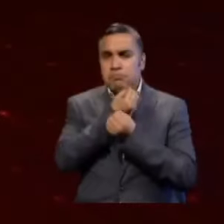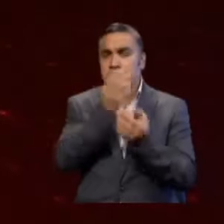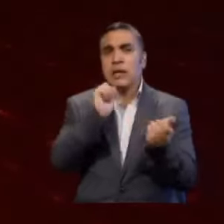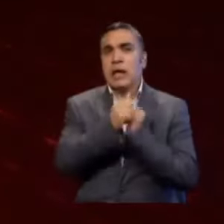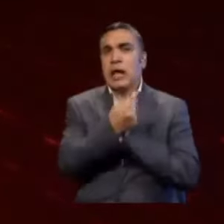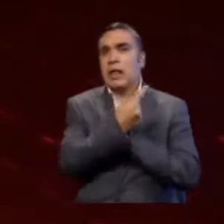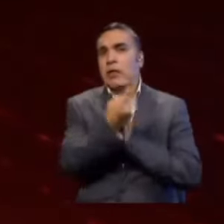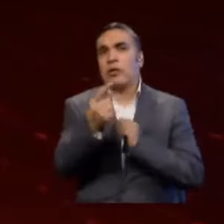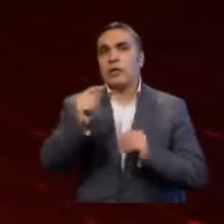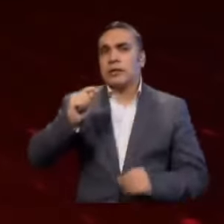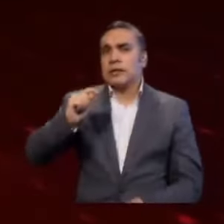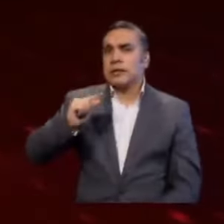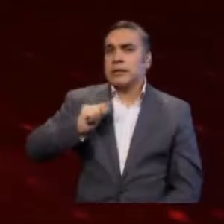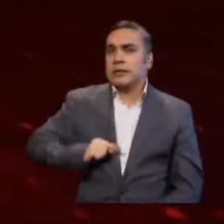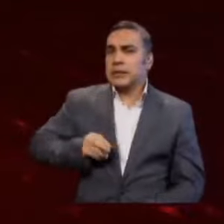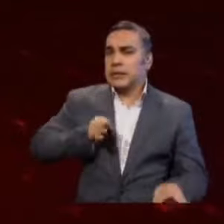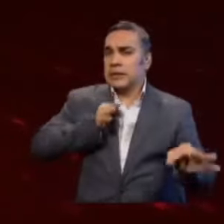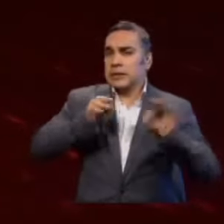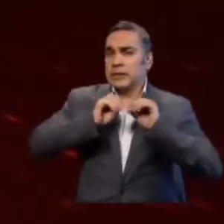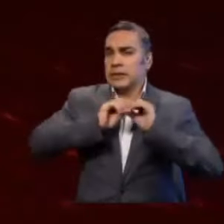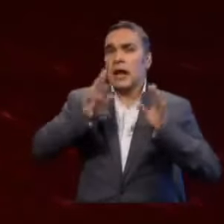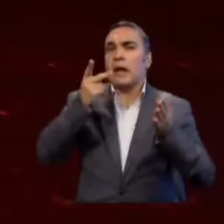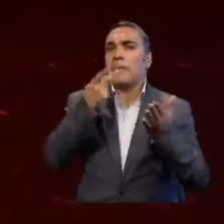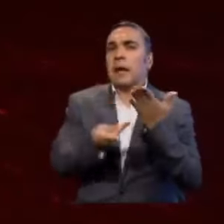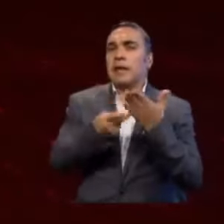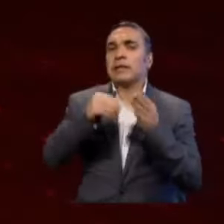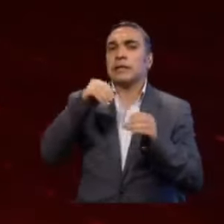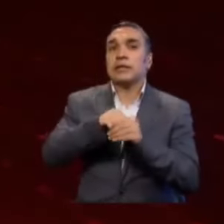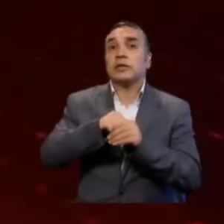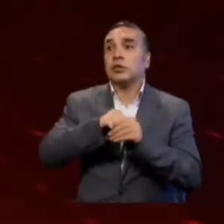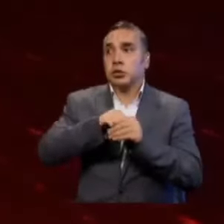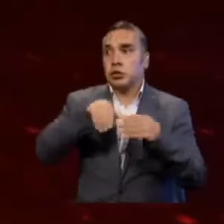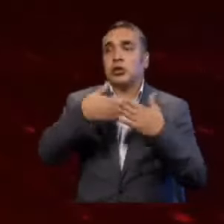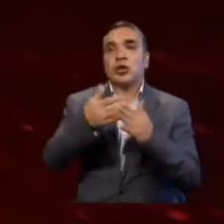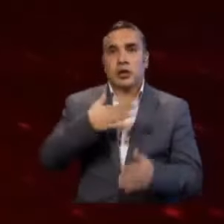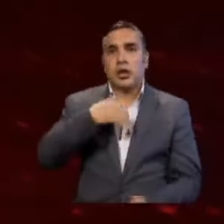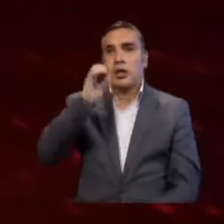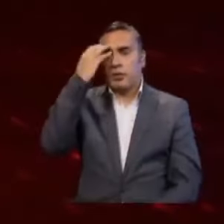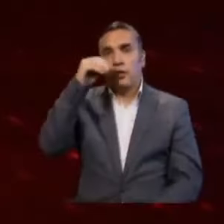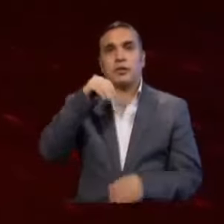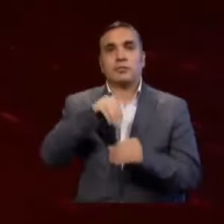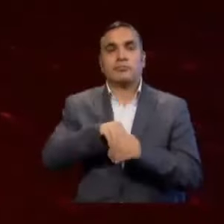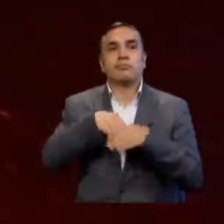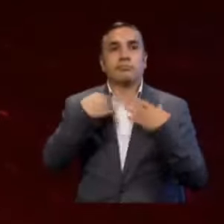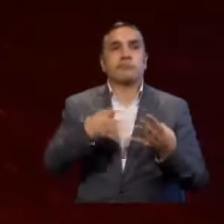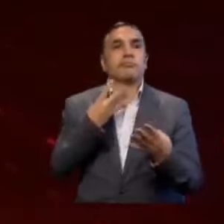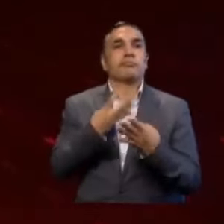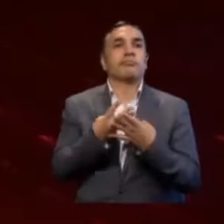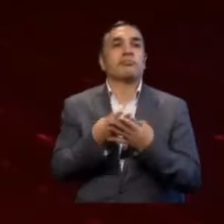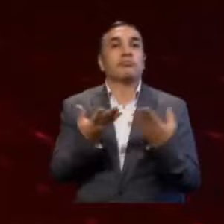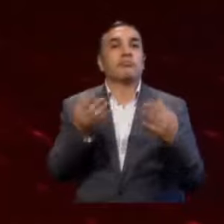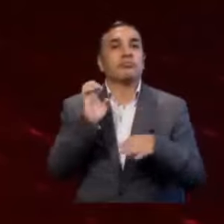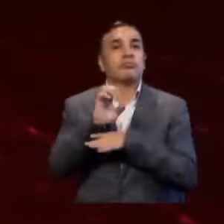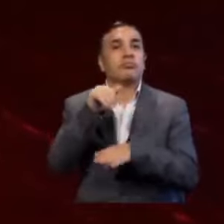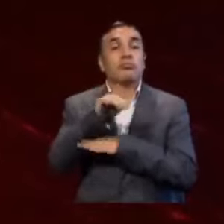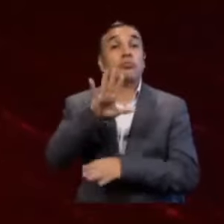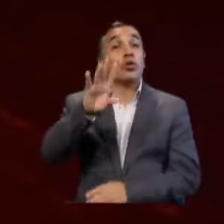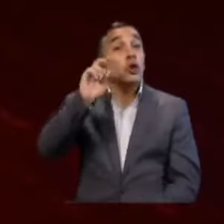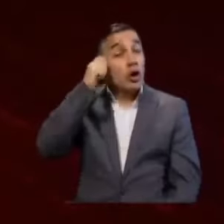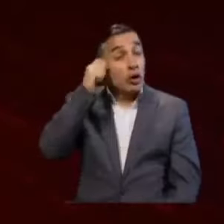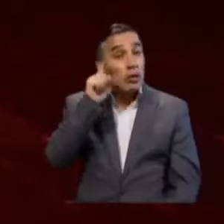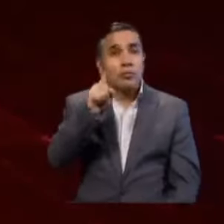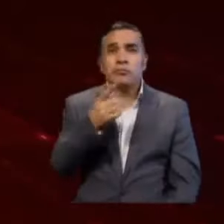de ustedes detalle a detalle lo que está sucediendo ante esta preocupante situación que se está viviendo en las cárceles del país. Recordemos que